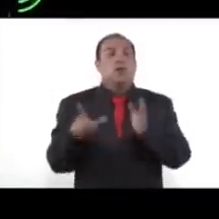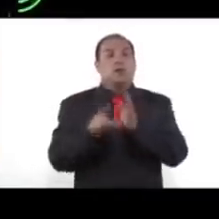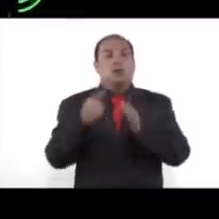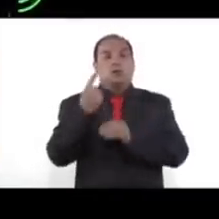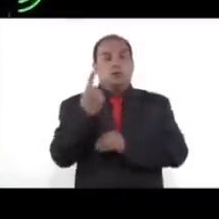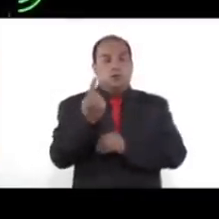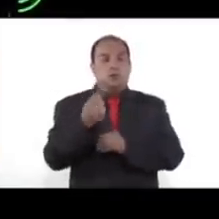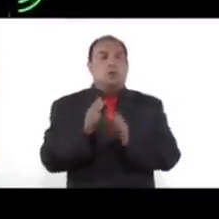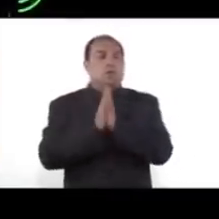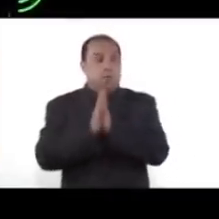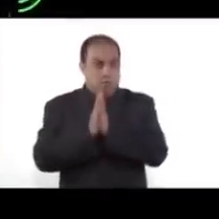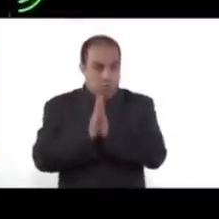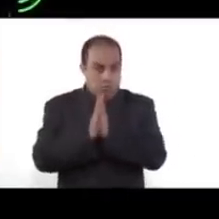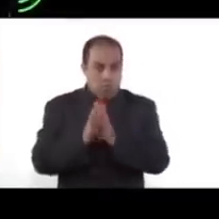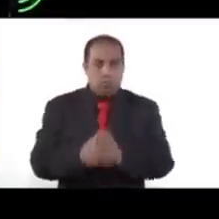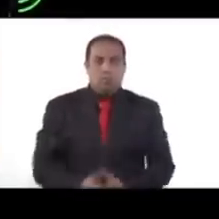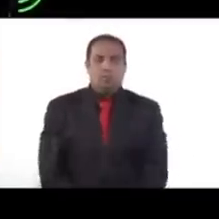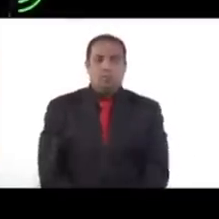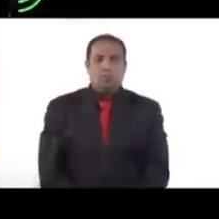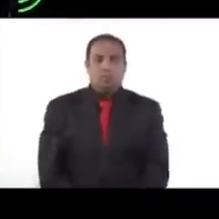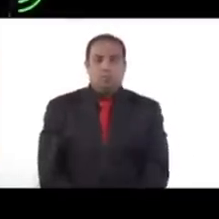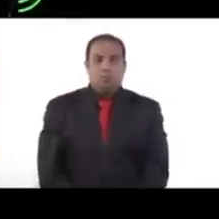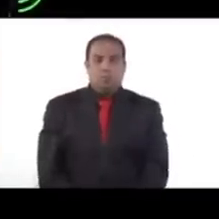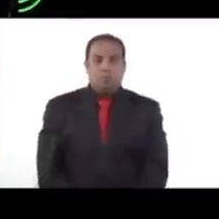1, por favor.